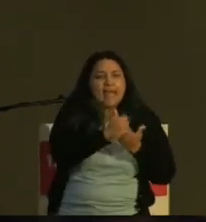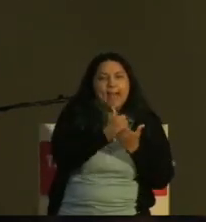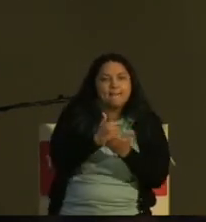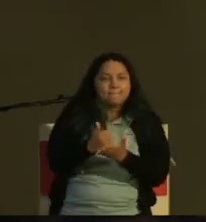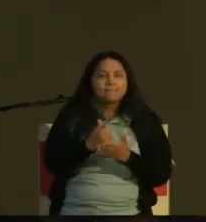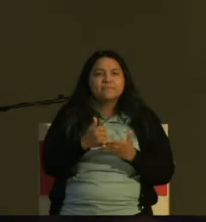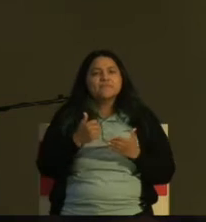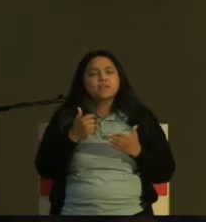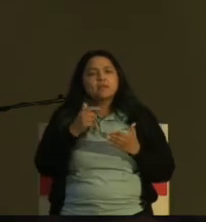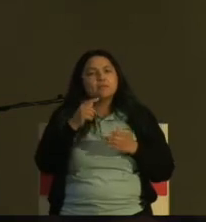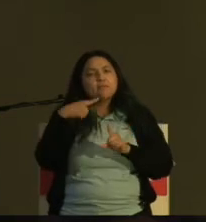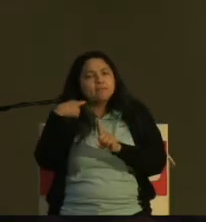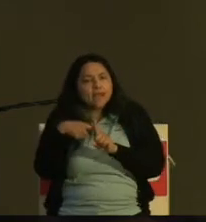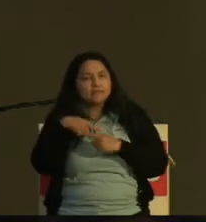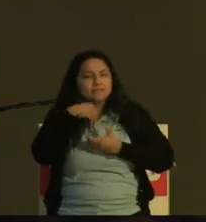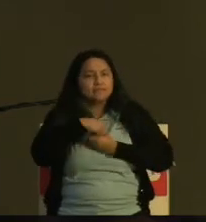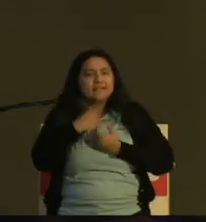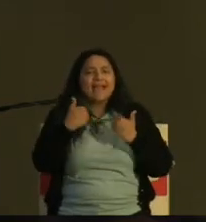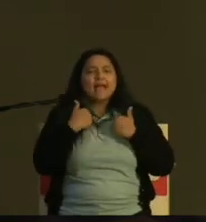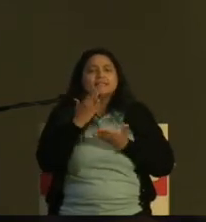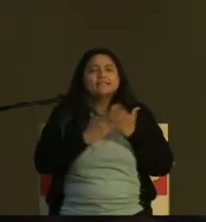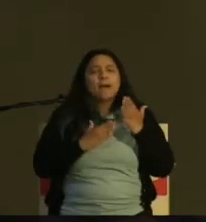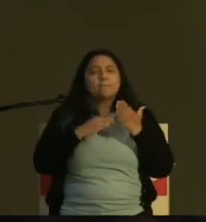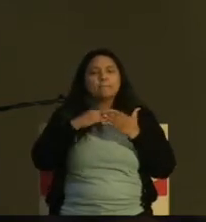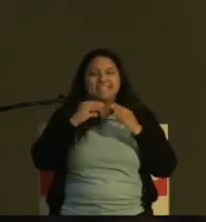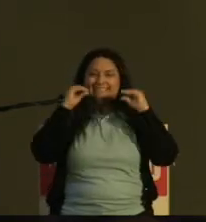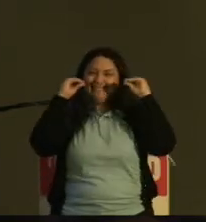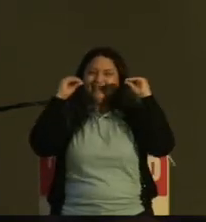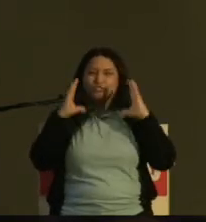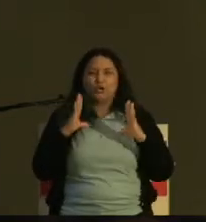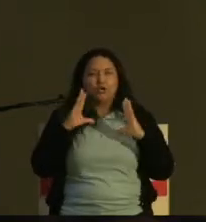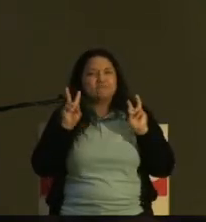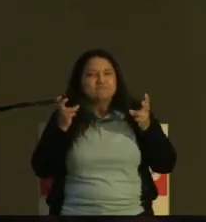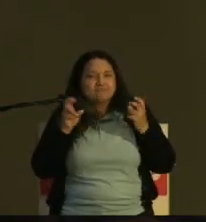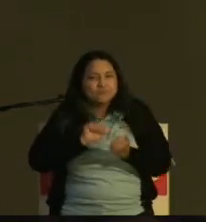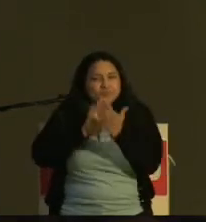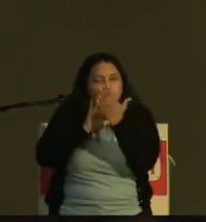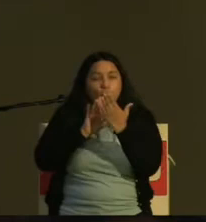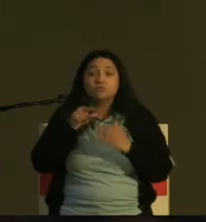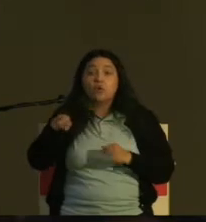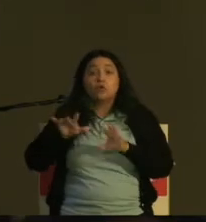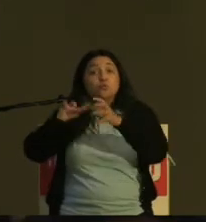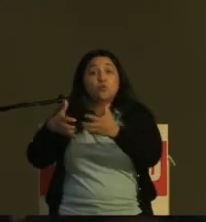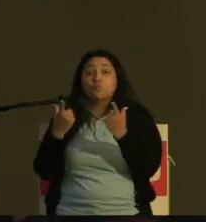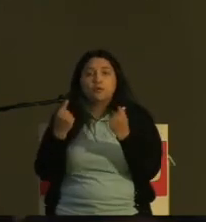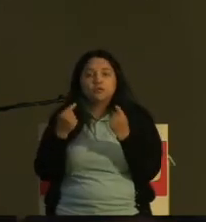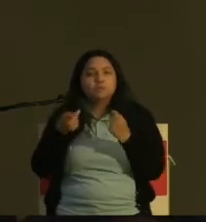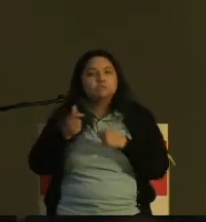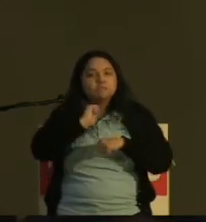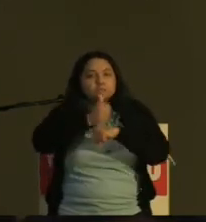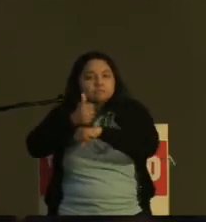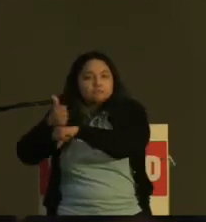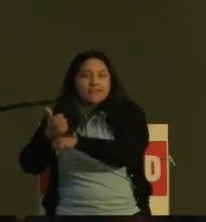pedagógico también, ¿no? Porque va explicando este pez es esto, no sé. Y entonces este grupo lo que hizo fue poner a 5